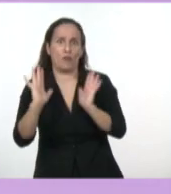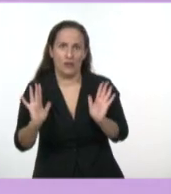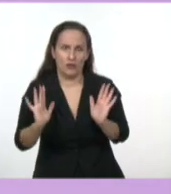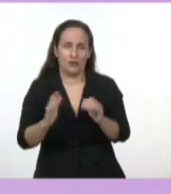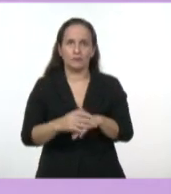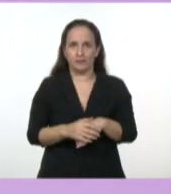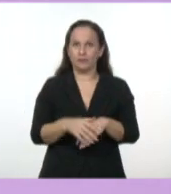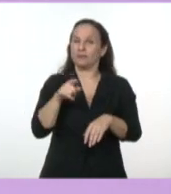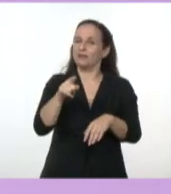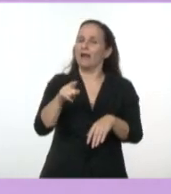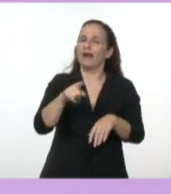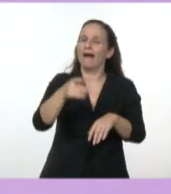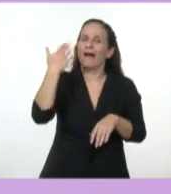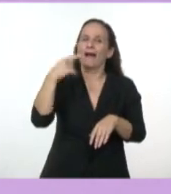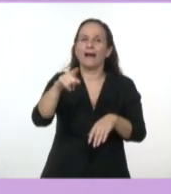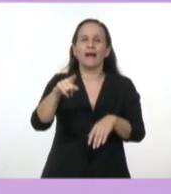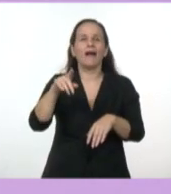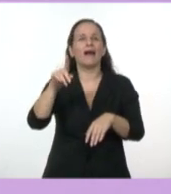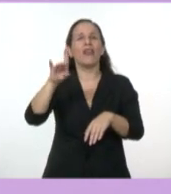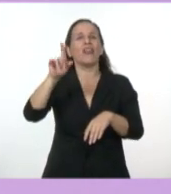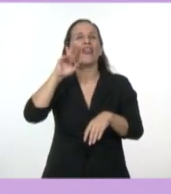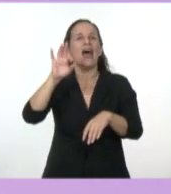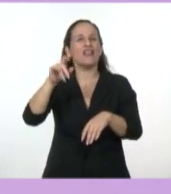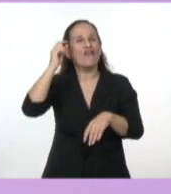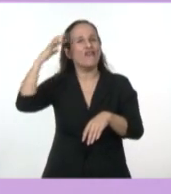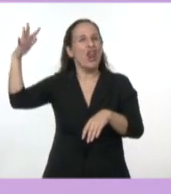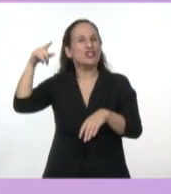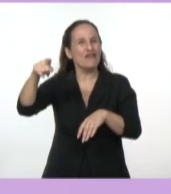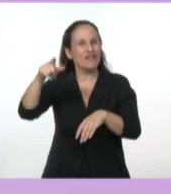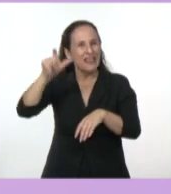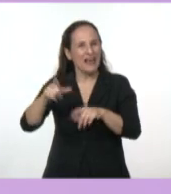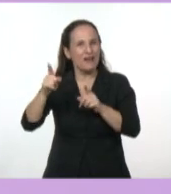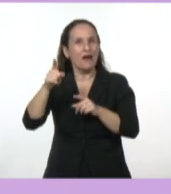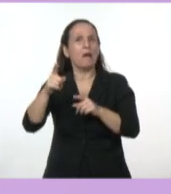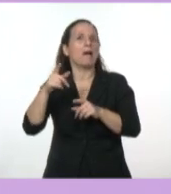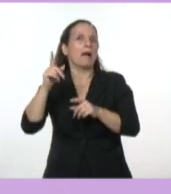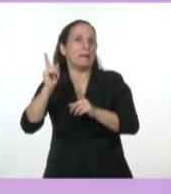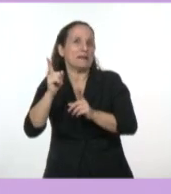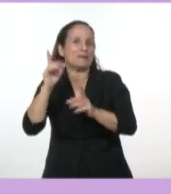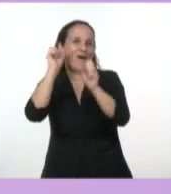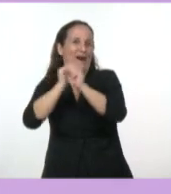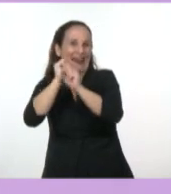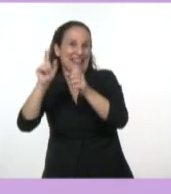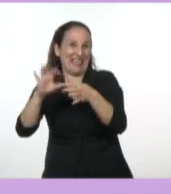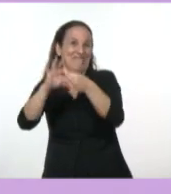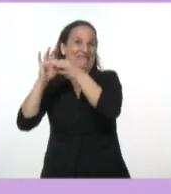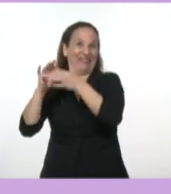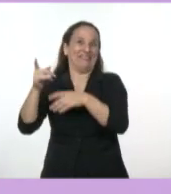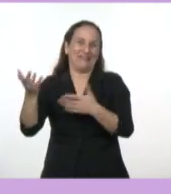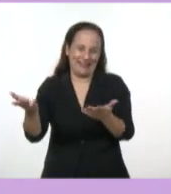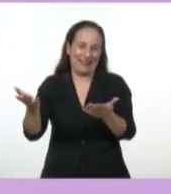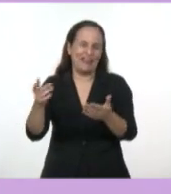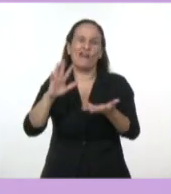de la argumentación. Lo vimos con Darío Schanreiber en filosofía, porque tiene que ver con la Grecia antigua y esta costumbre